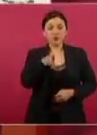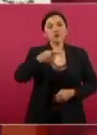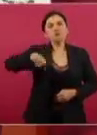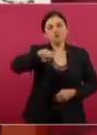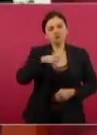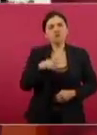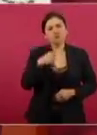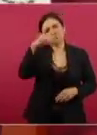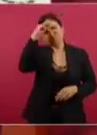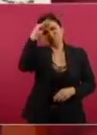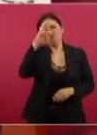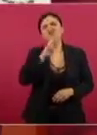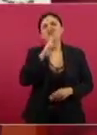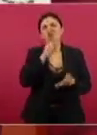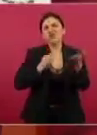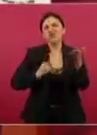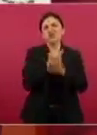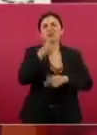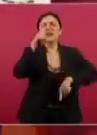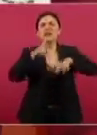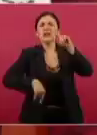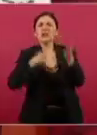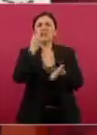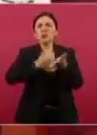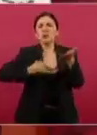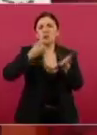para poder comprar